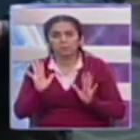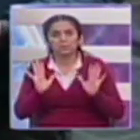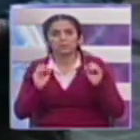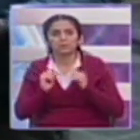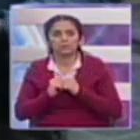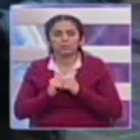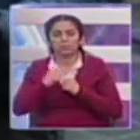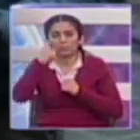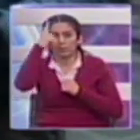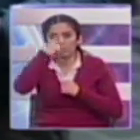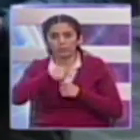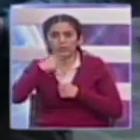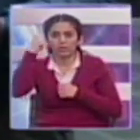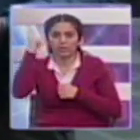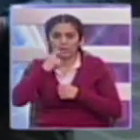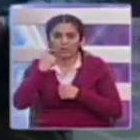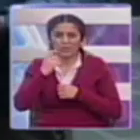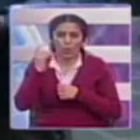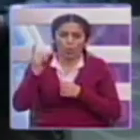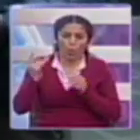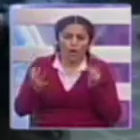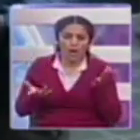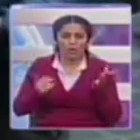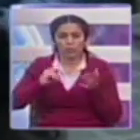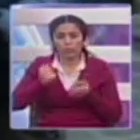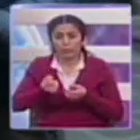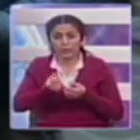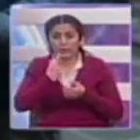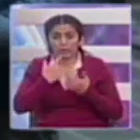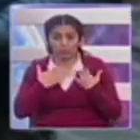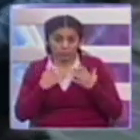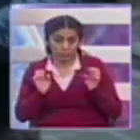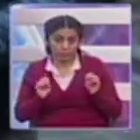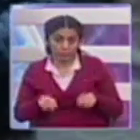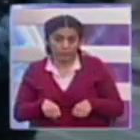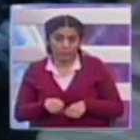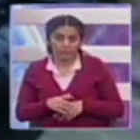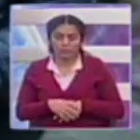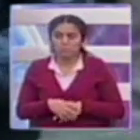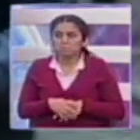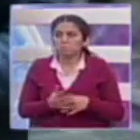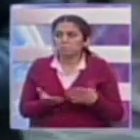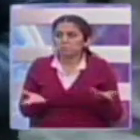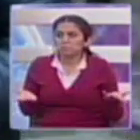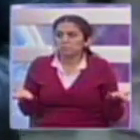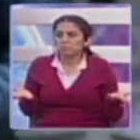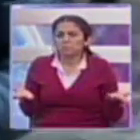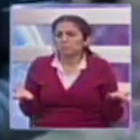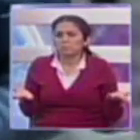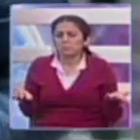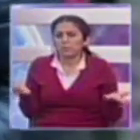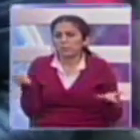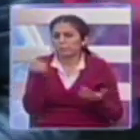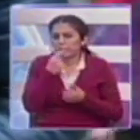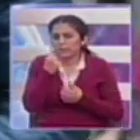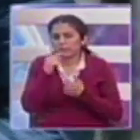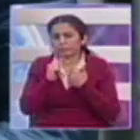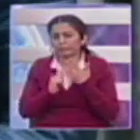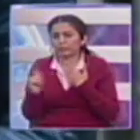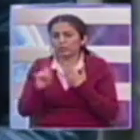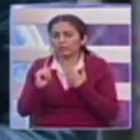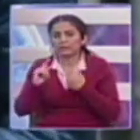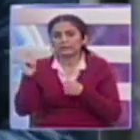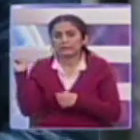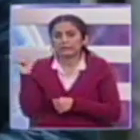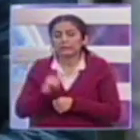se automedique, que está ubicada ya en la provincia de Esmeraldas. Sí, no hemos puesto entre los requisitos de que traigan medicinas, justamente porque mientras no haya un